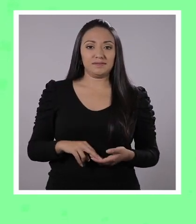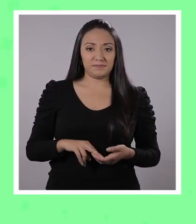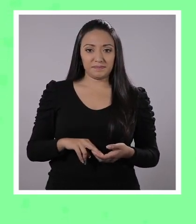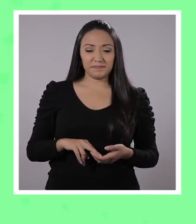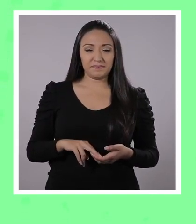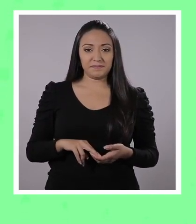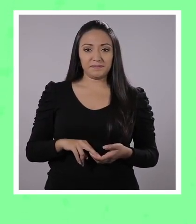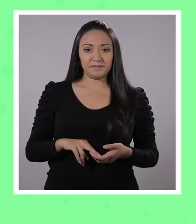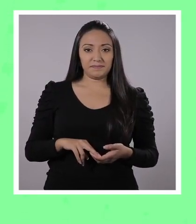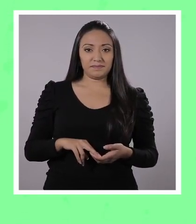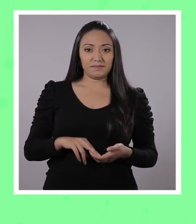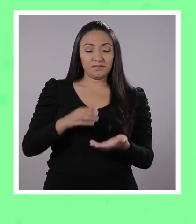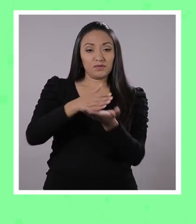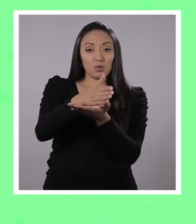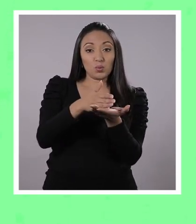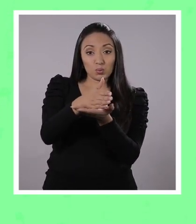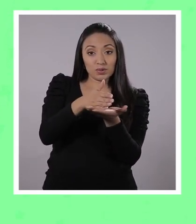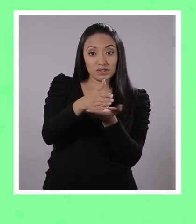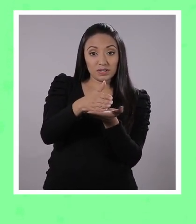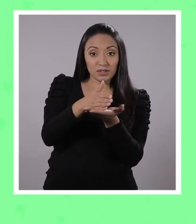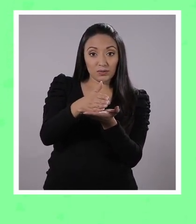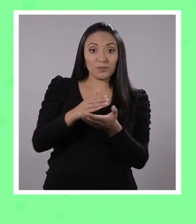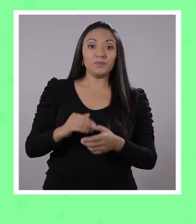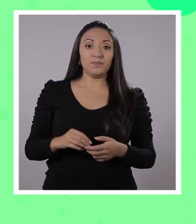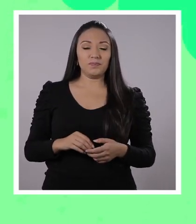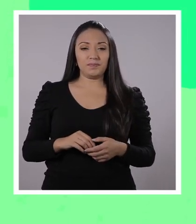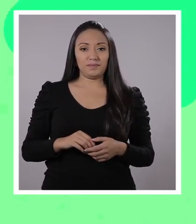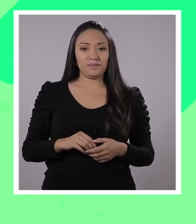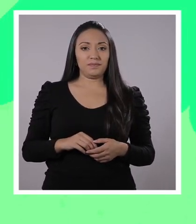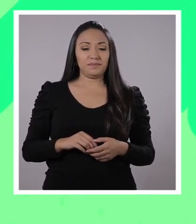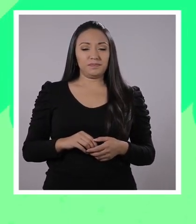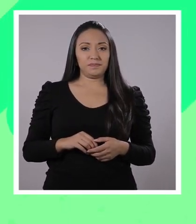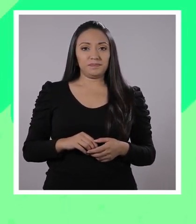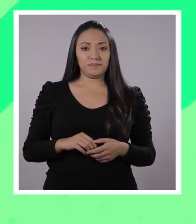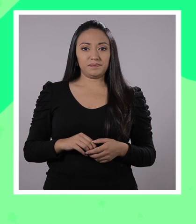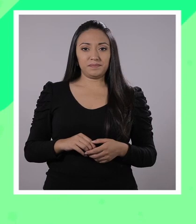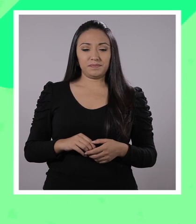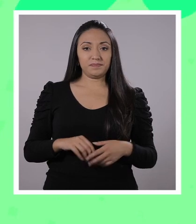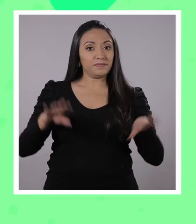Otro tenedor. Un cuchillo.